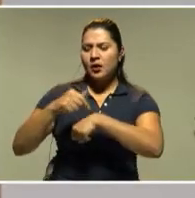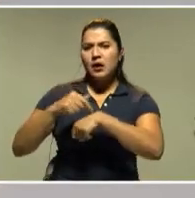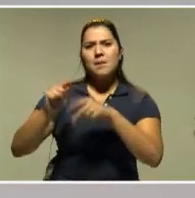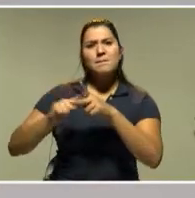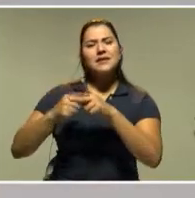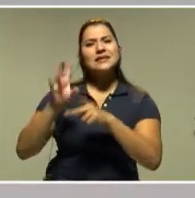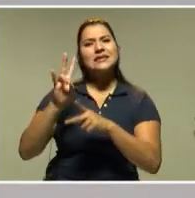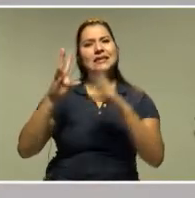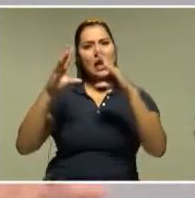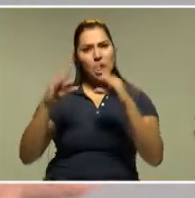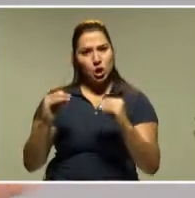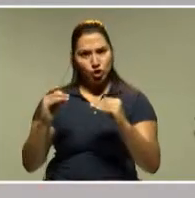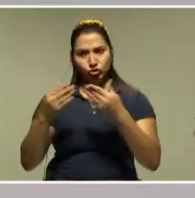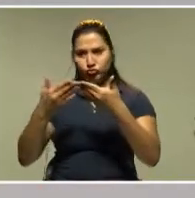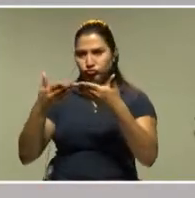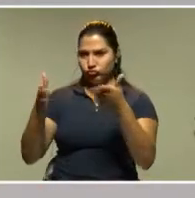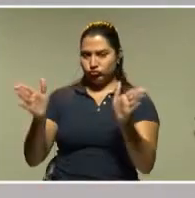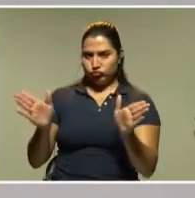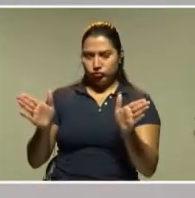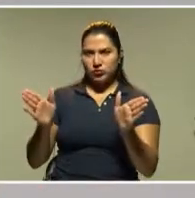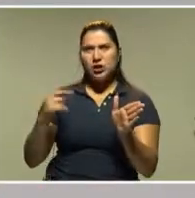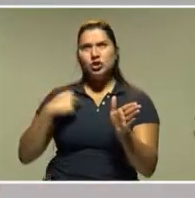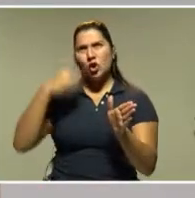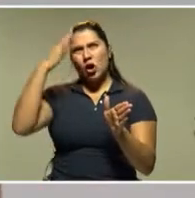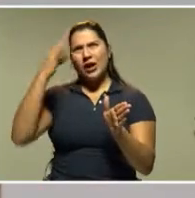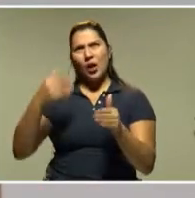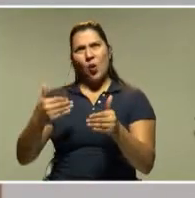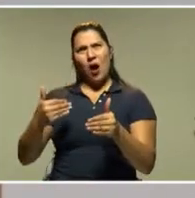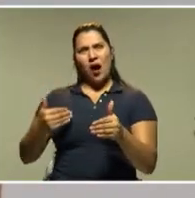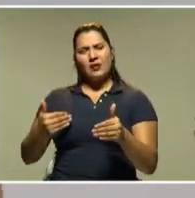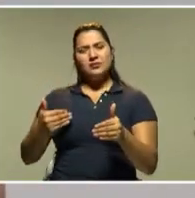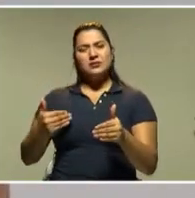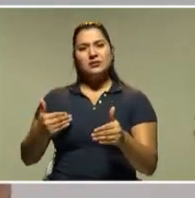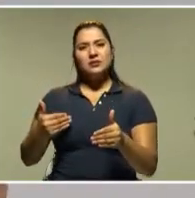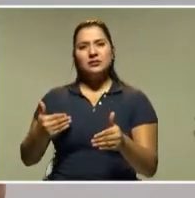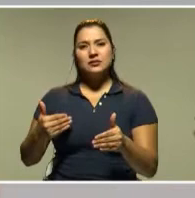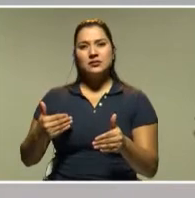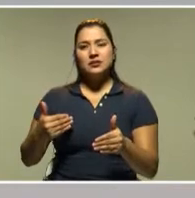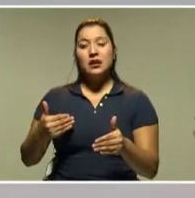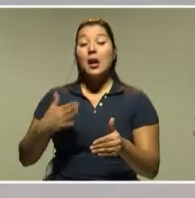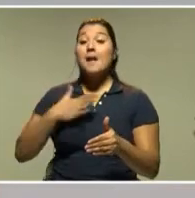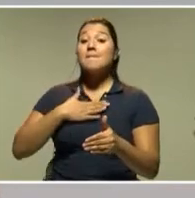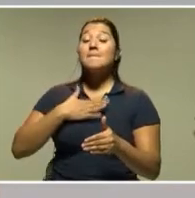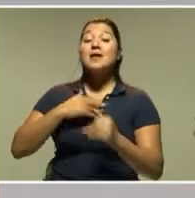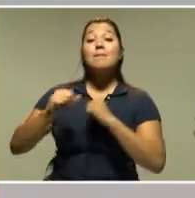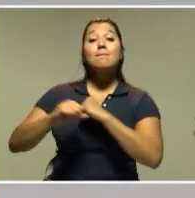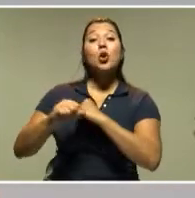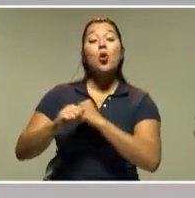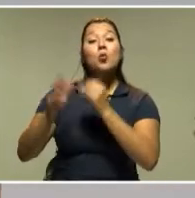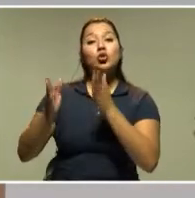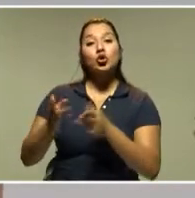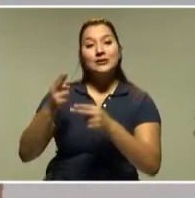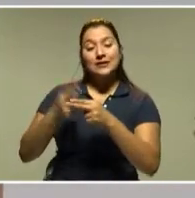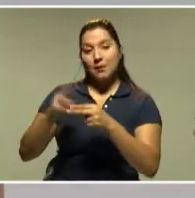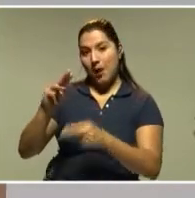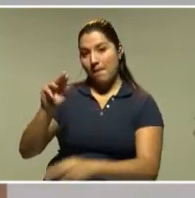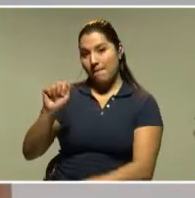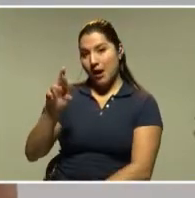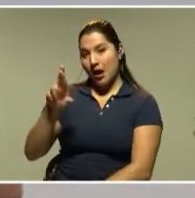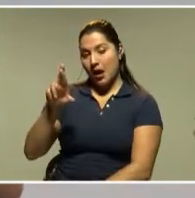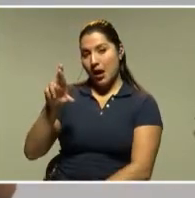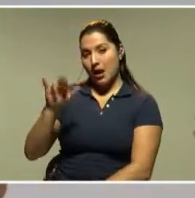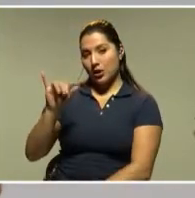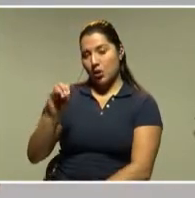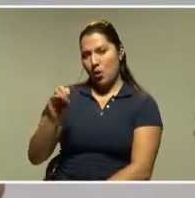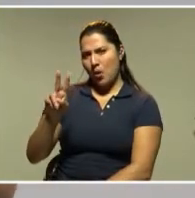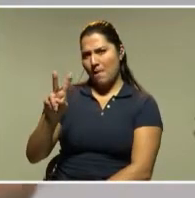partir de las 7 de la noche van a estar abiertas las puertas, o creo que antes, más adelante. mi promotor Mario Vega, créame que hizo, yo